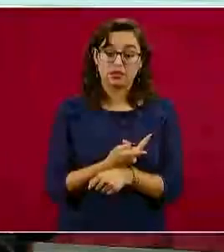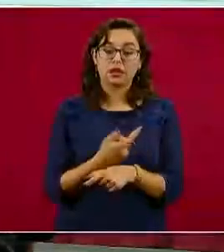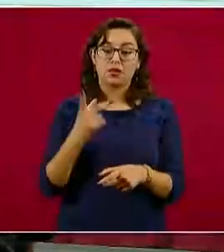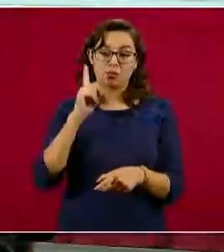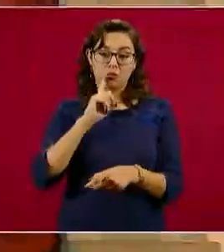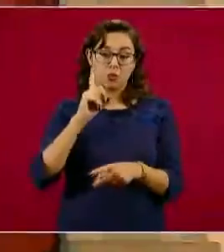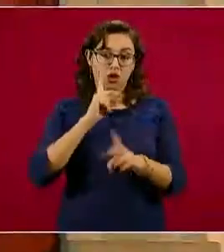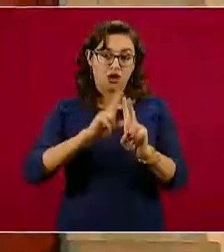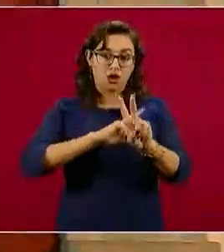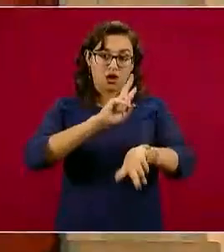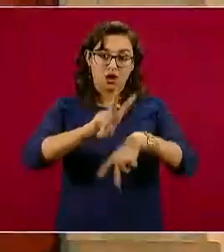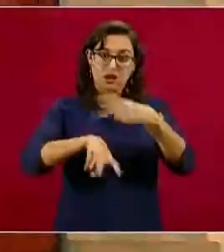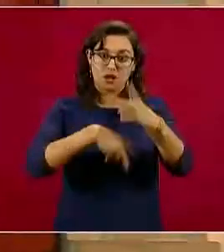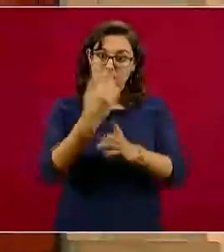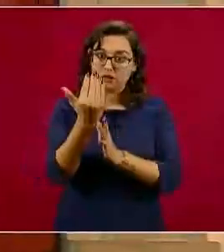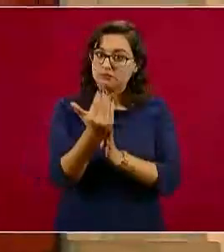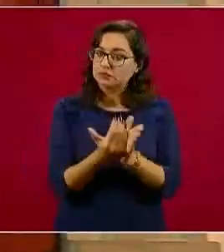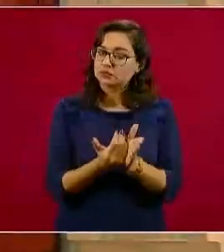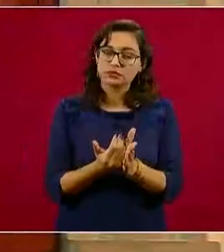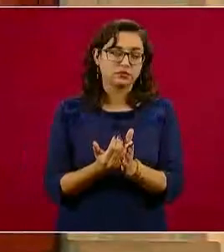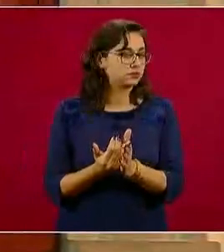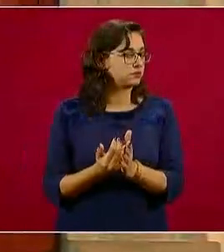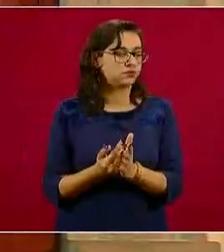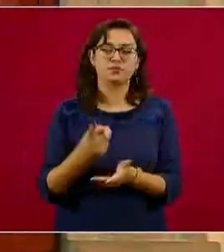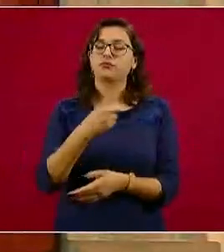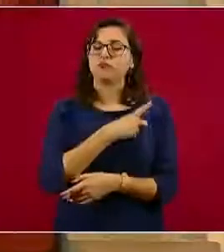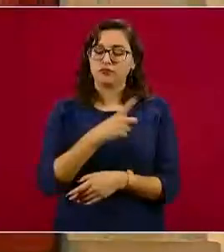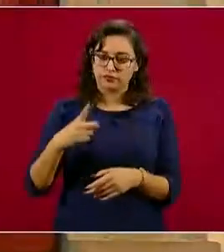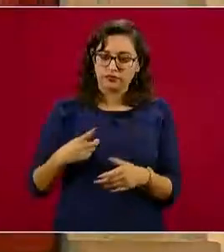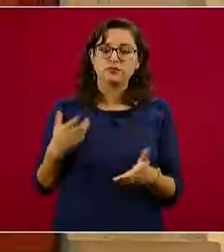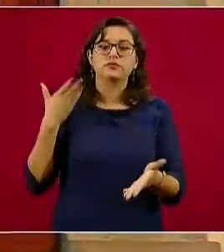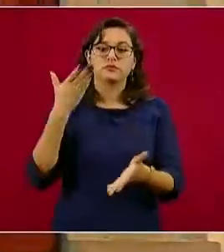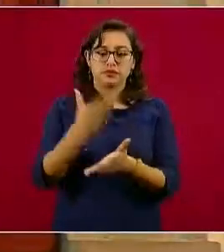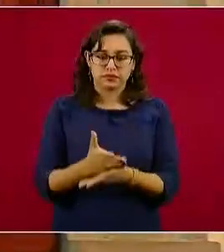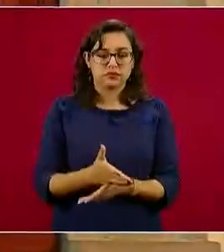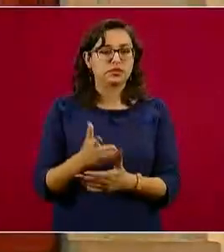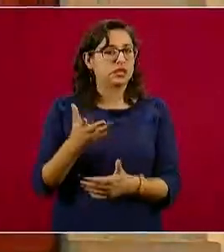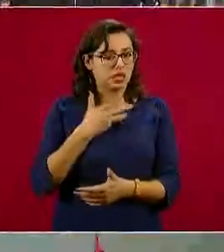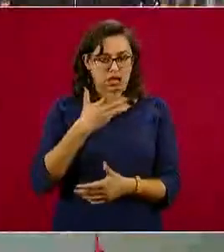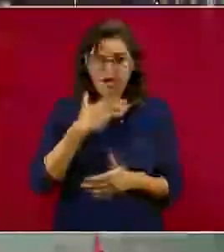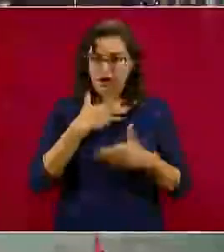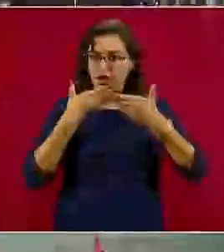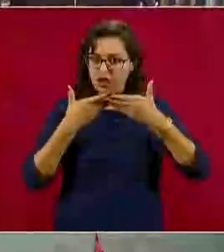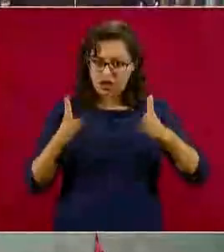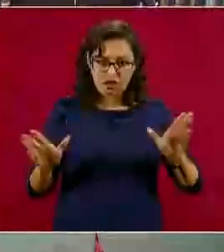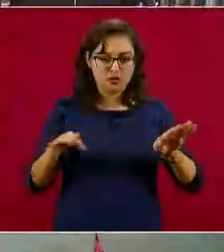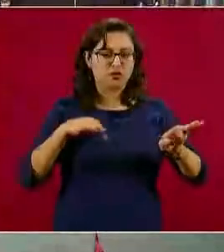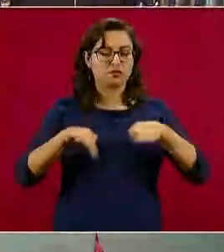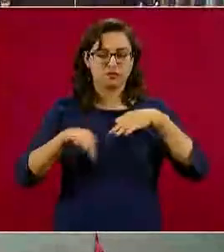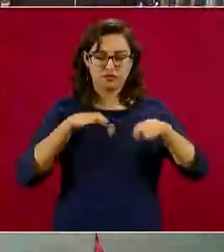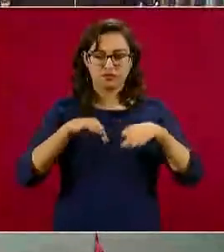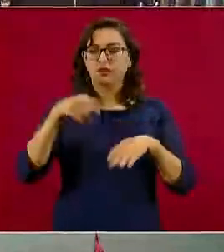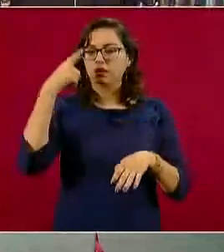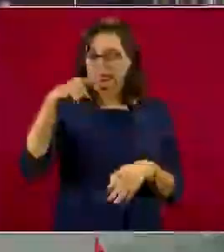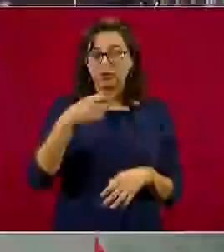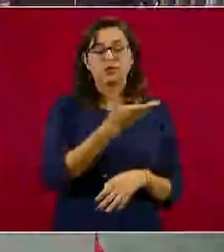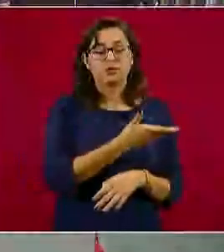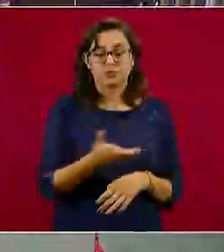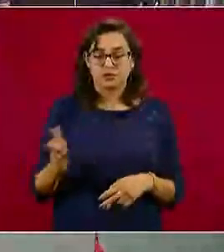es importante recuperar esto y saber que estos servicios están en activo, están trabajando para que se